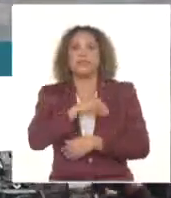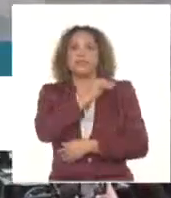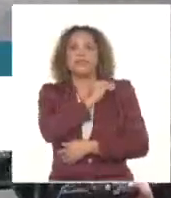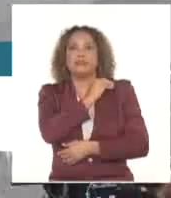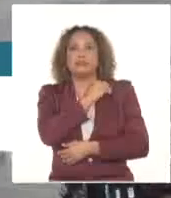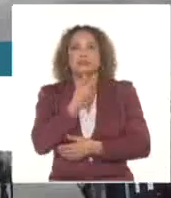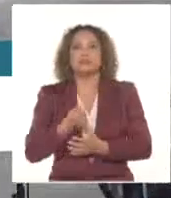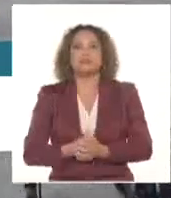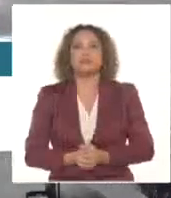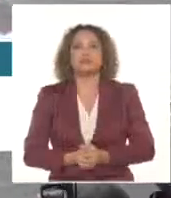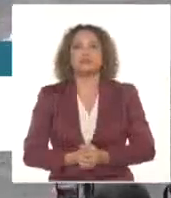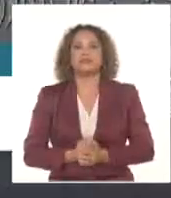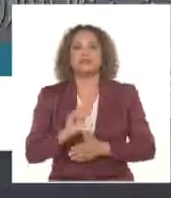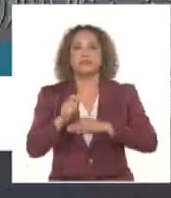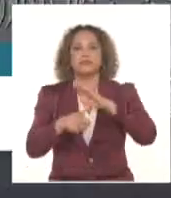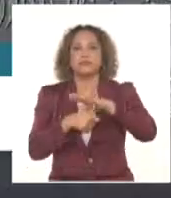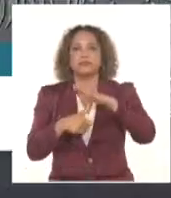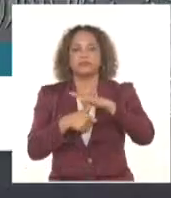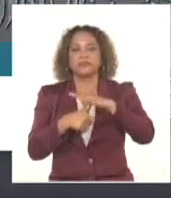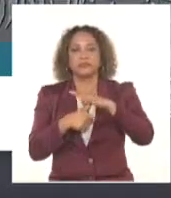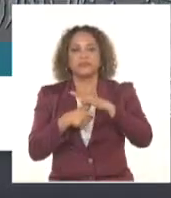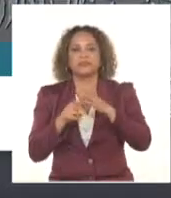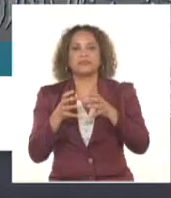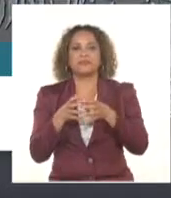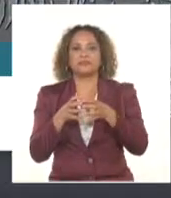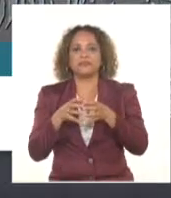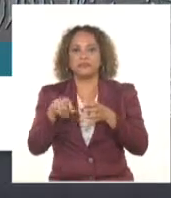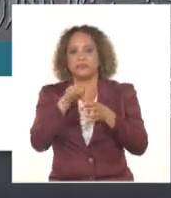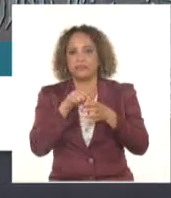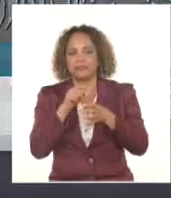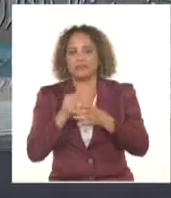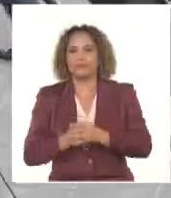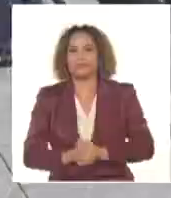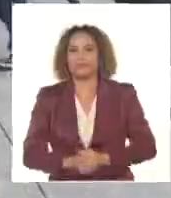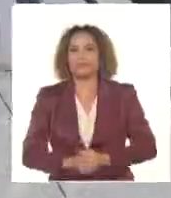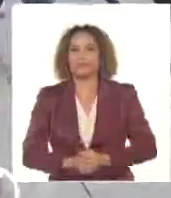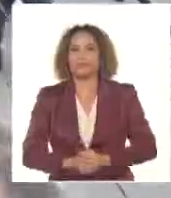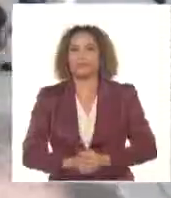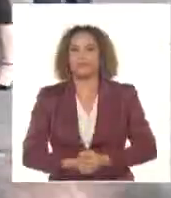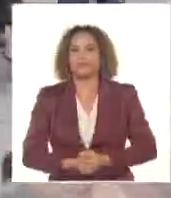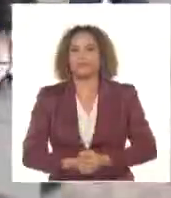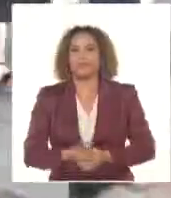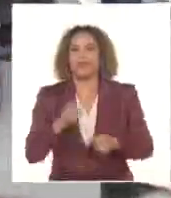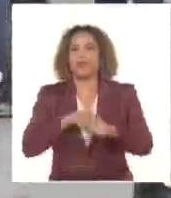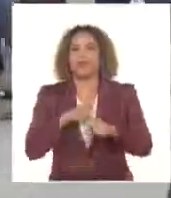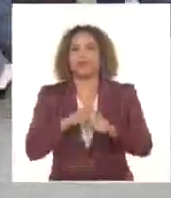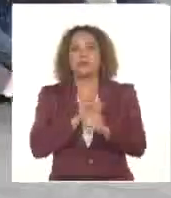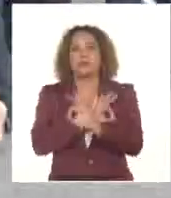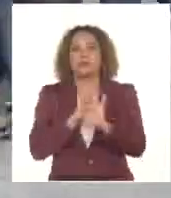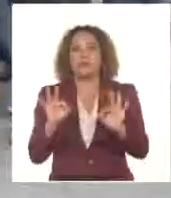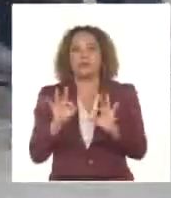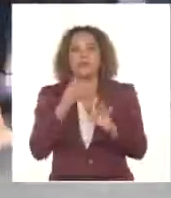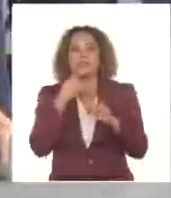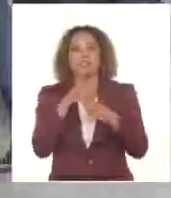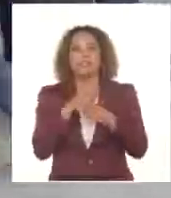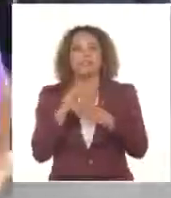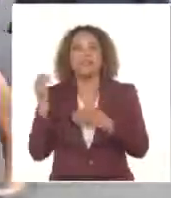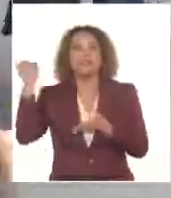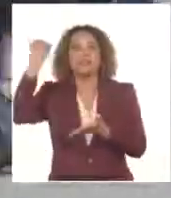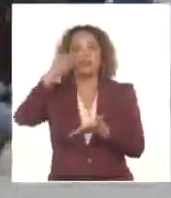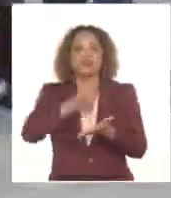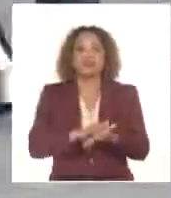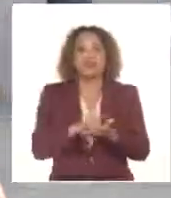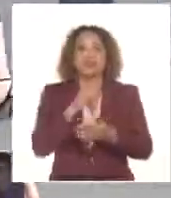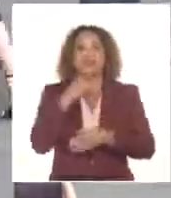presidenta electa de este hermano país Claudia sh momento de especial significación fue el arribo del jefe de estado